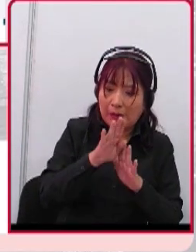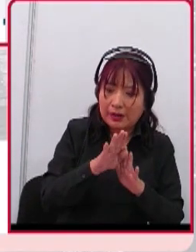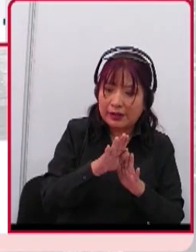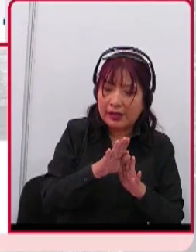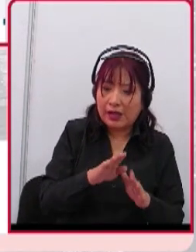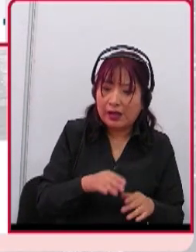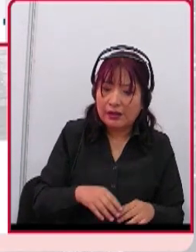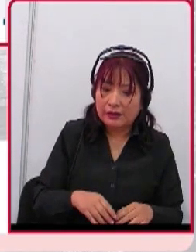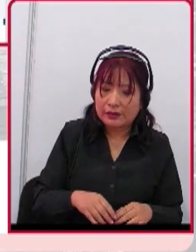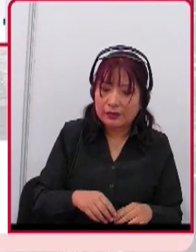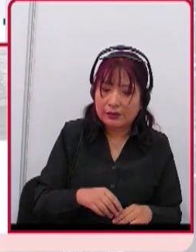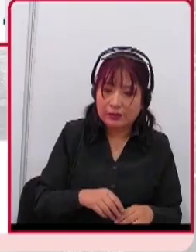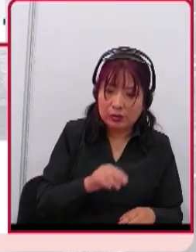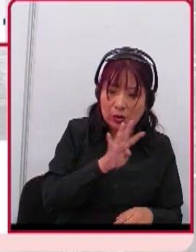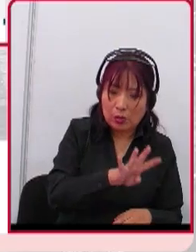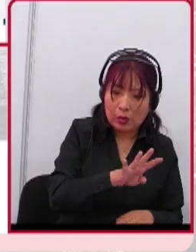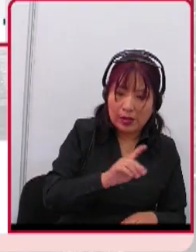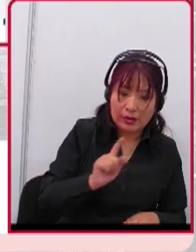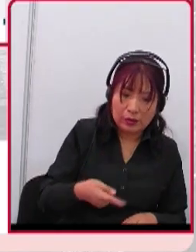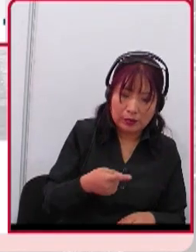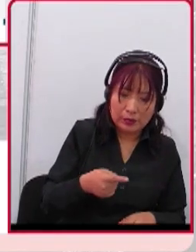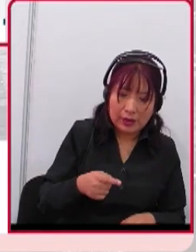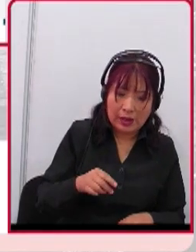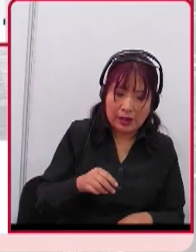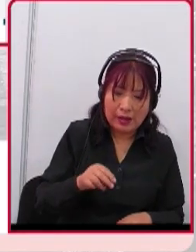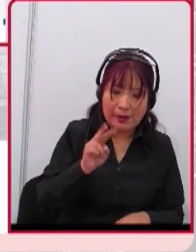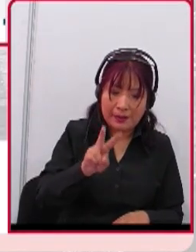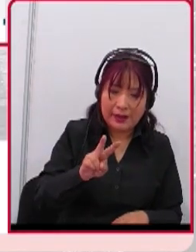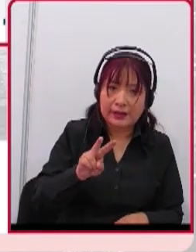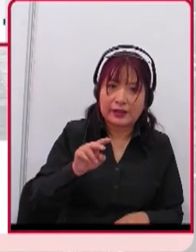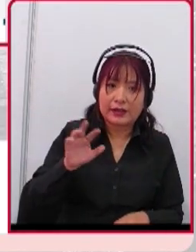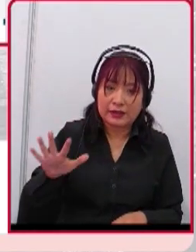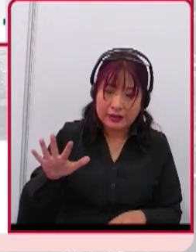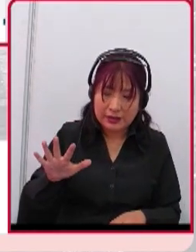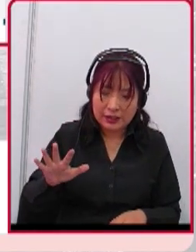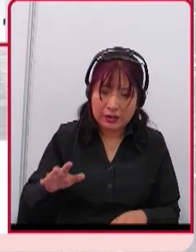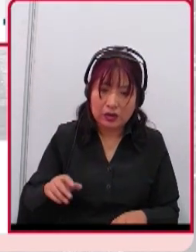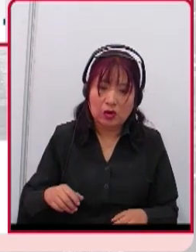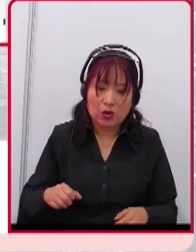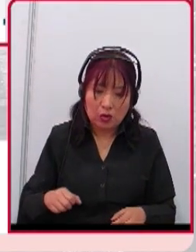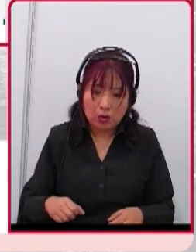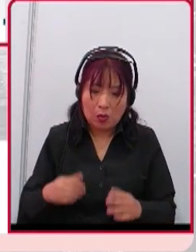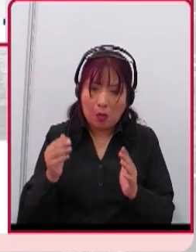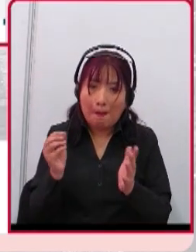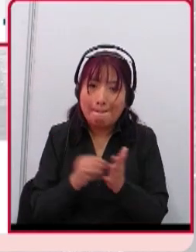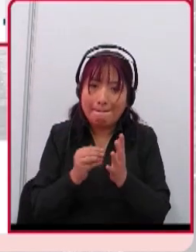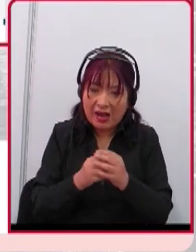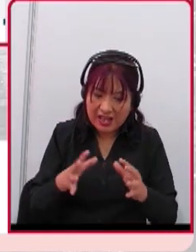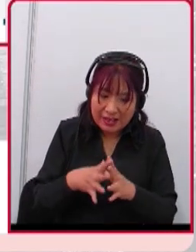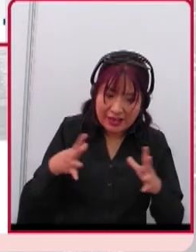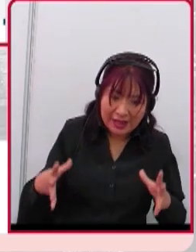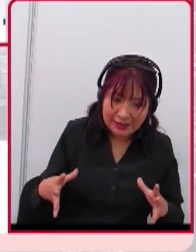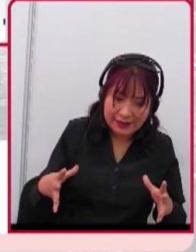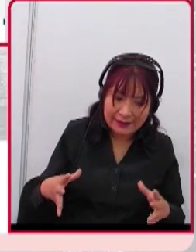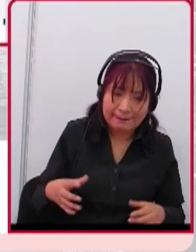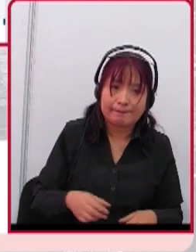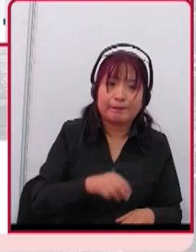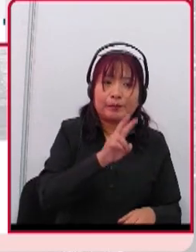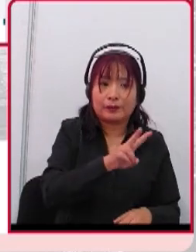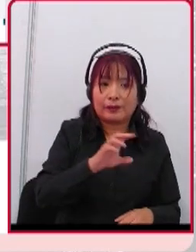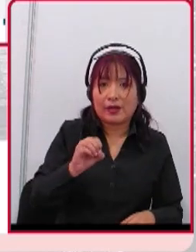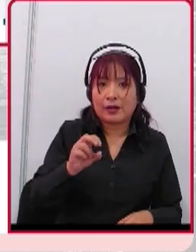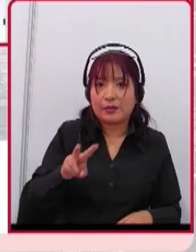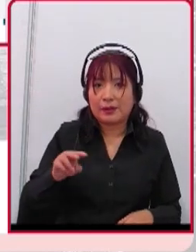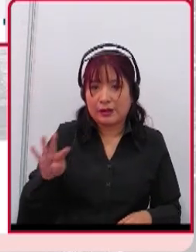mayor de 4.25 veces en comparación a lo recaudado en el 2024. ¿Y cómo es el impacto en las transferencias a las